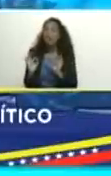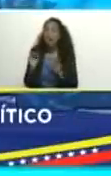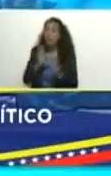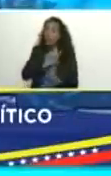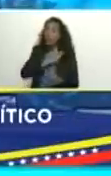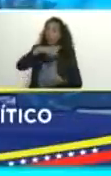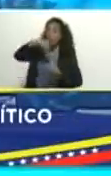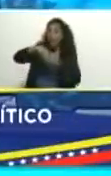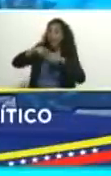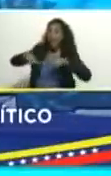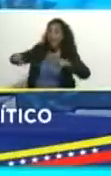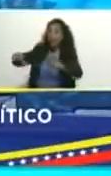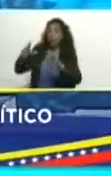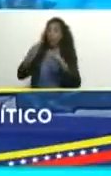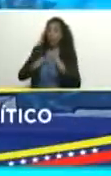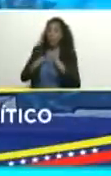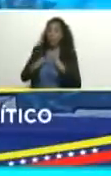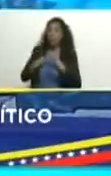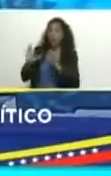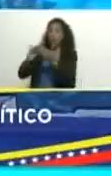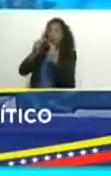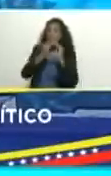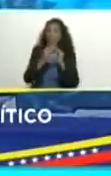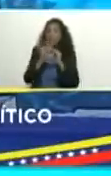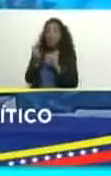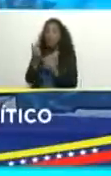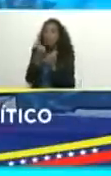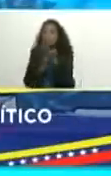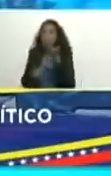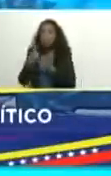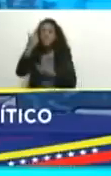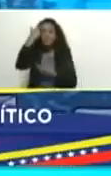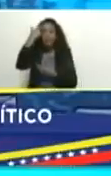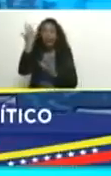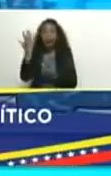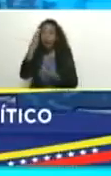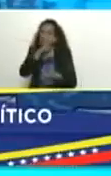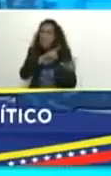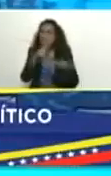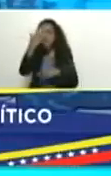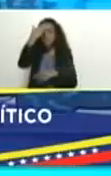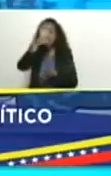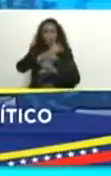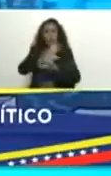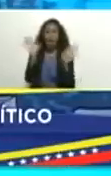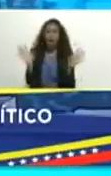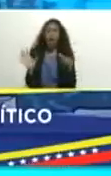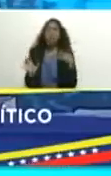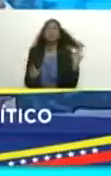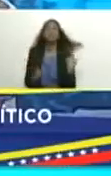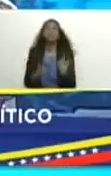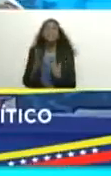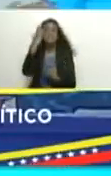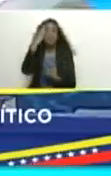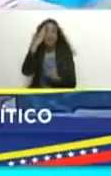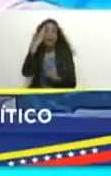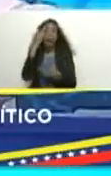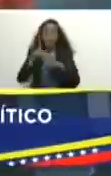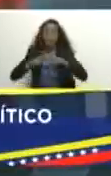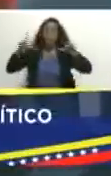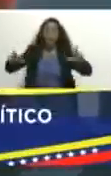social, su mapa territorial. ¿Ah? Y si alguien tiene el mapa territorial, si alguien tiene la